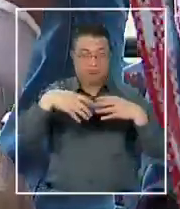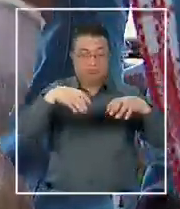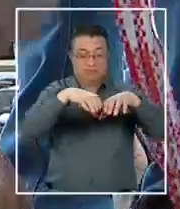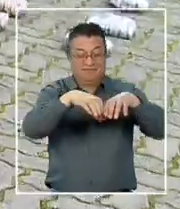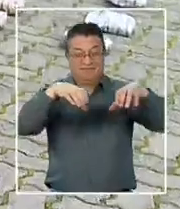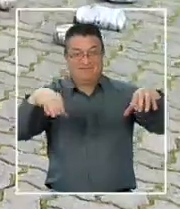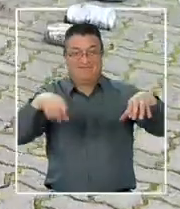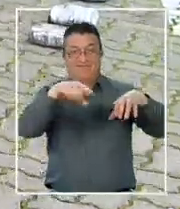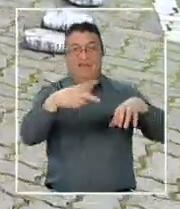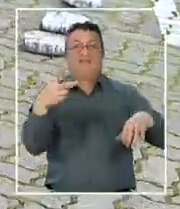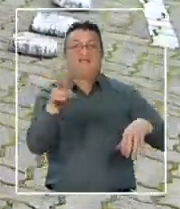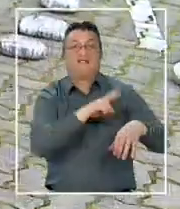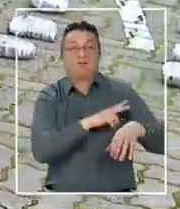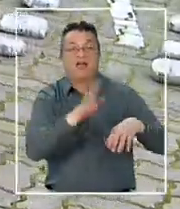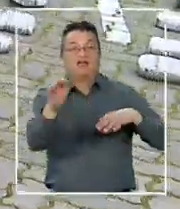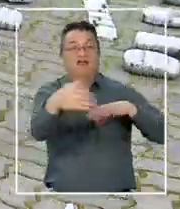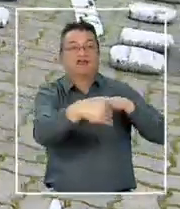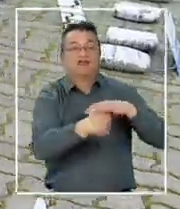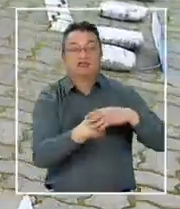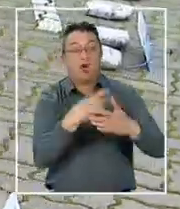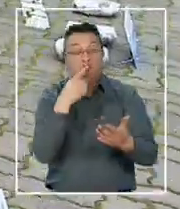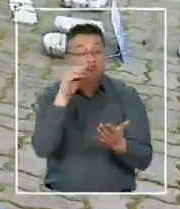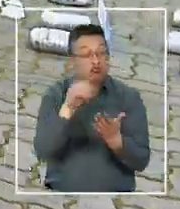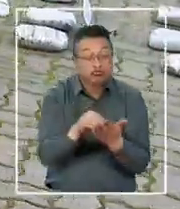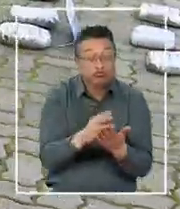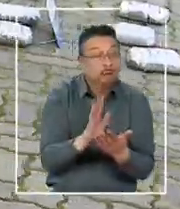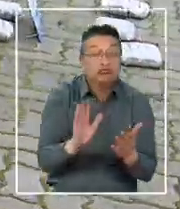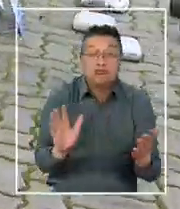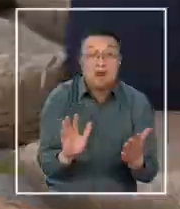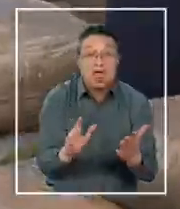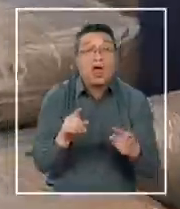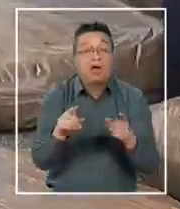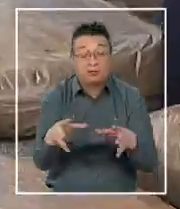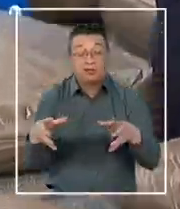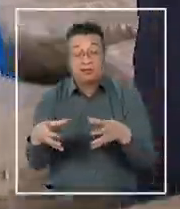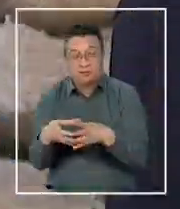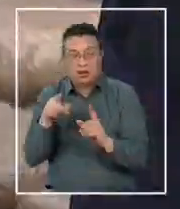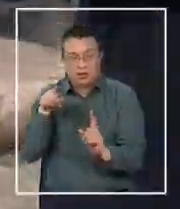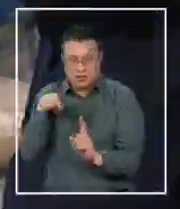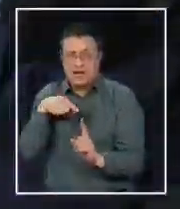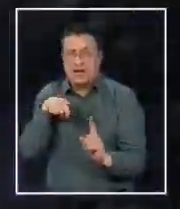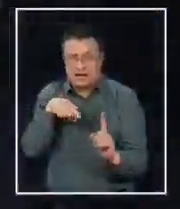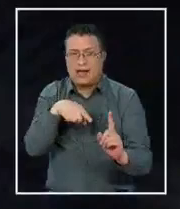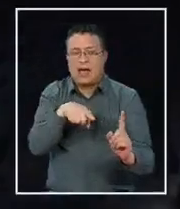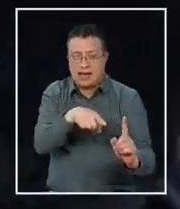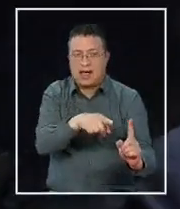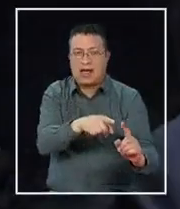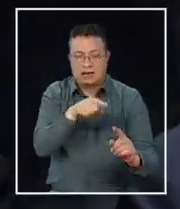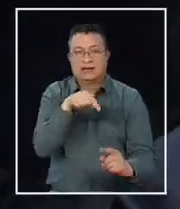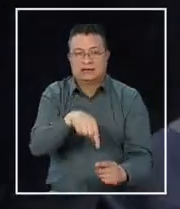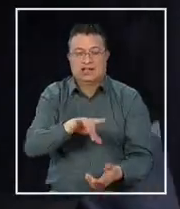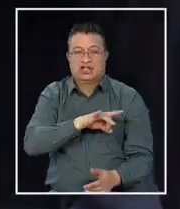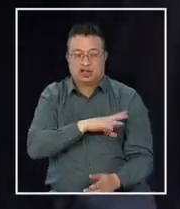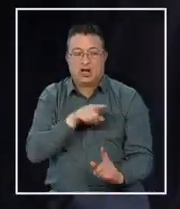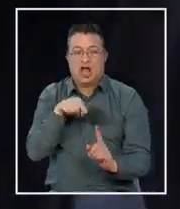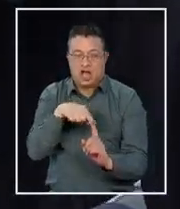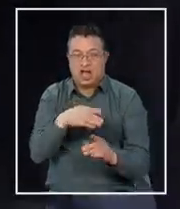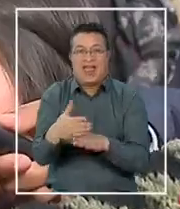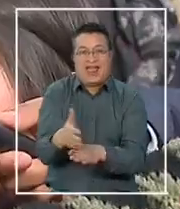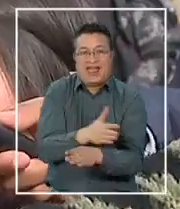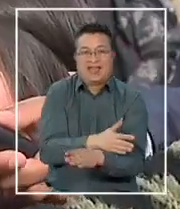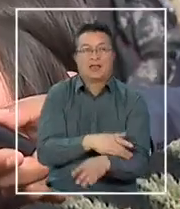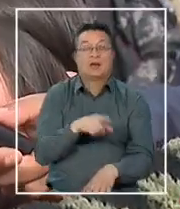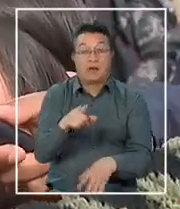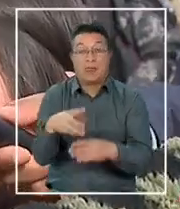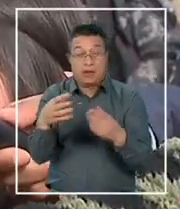al puerto de Valparaíso como carga no declarada la organización era seguida por la policía de ese país los